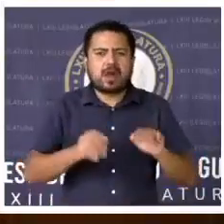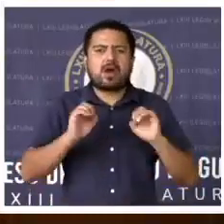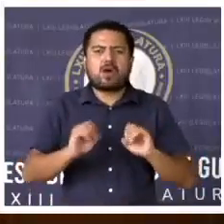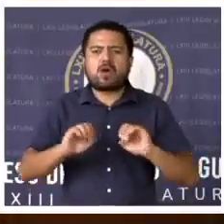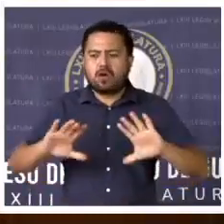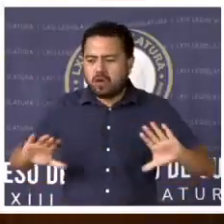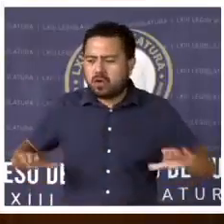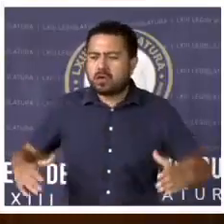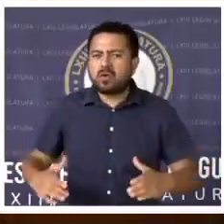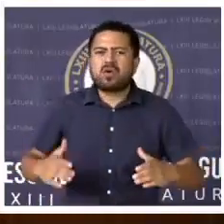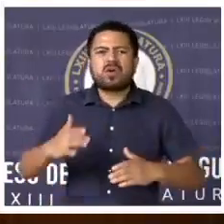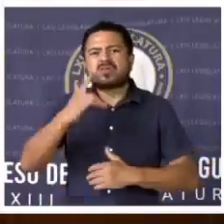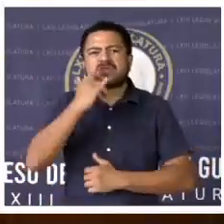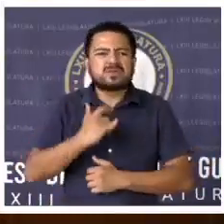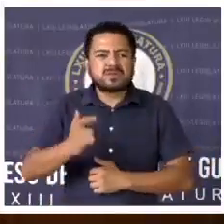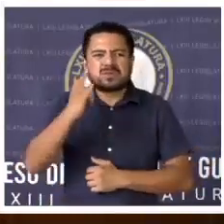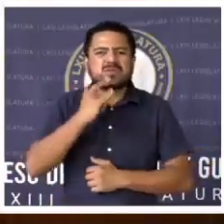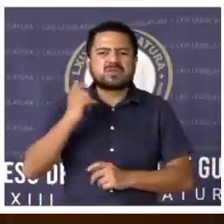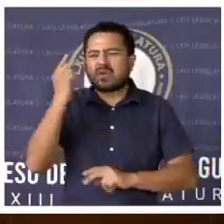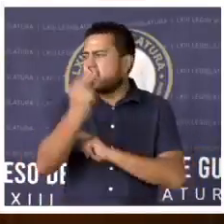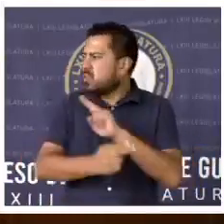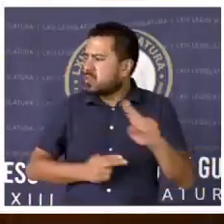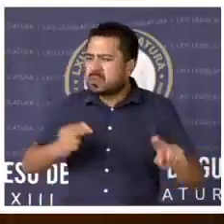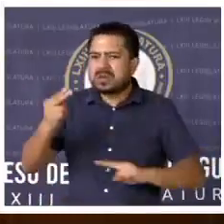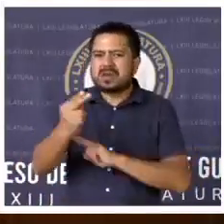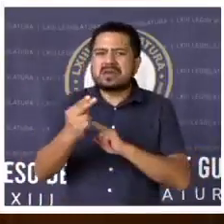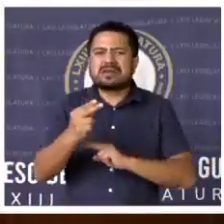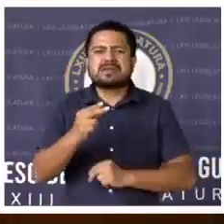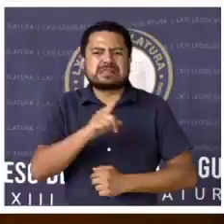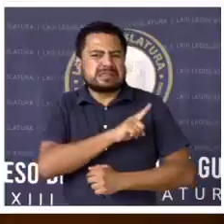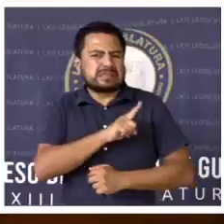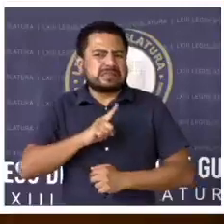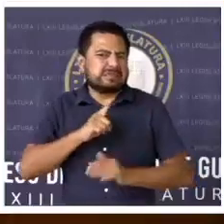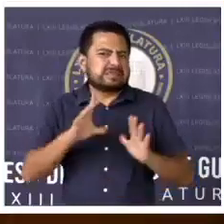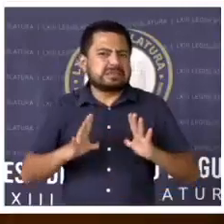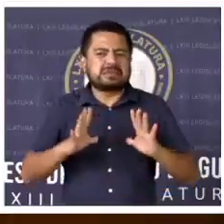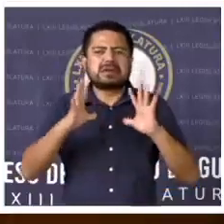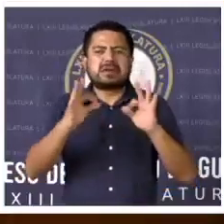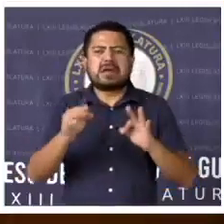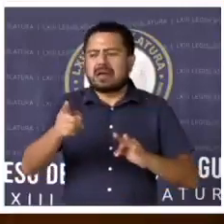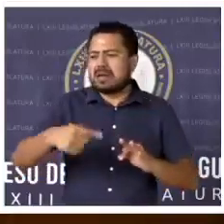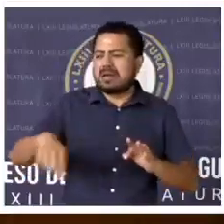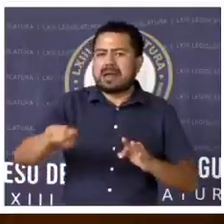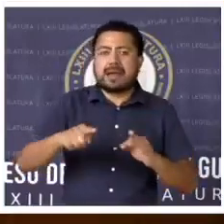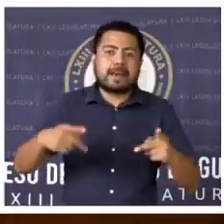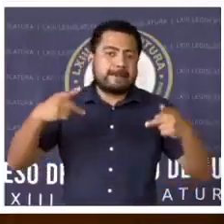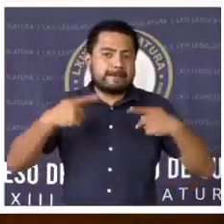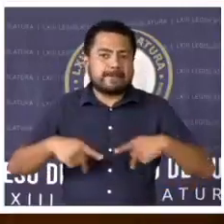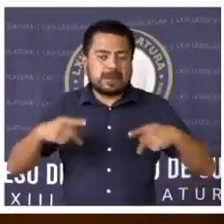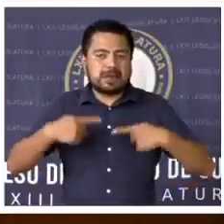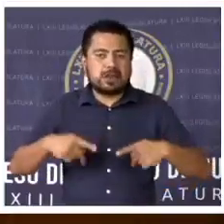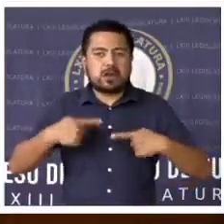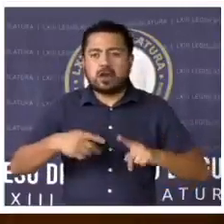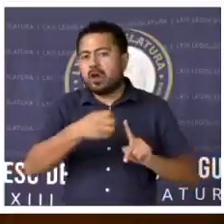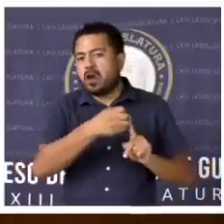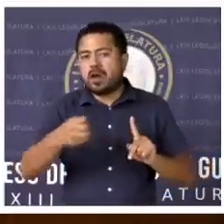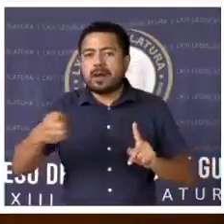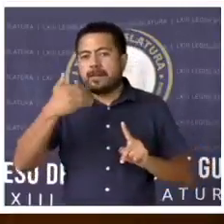una lucha universal que tiene como origen a la sociedad civil organizada